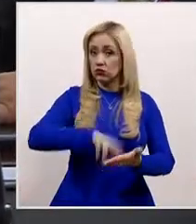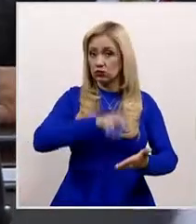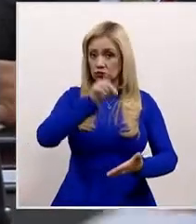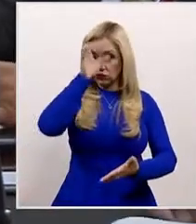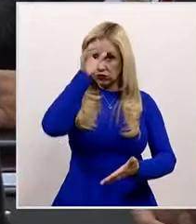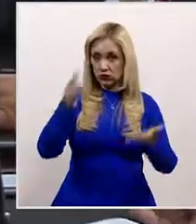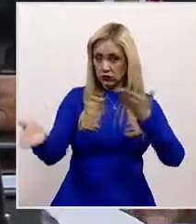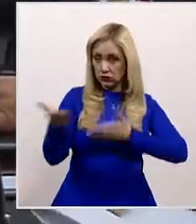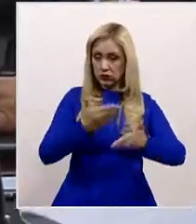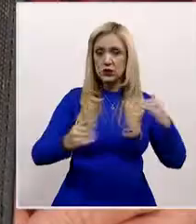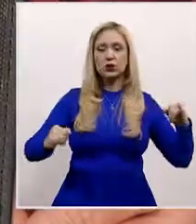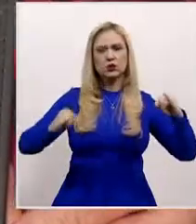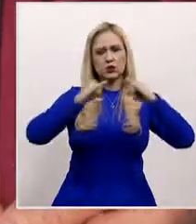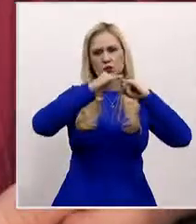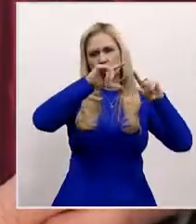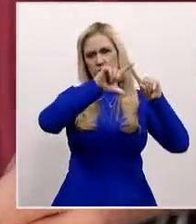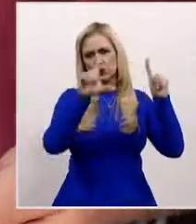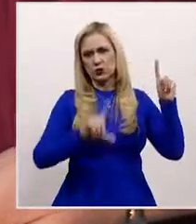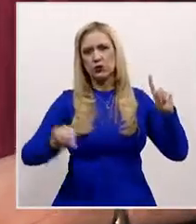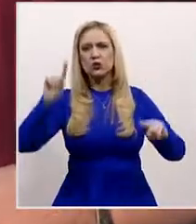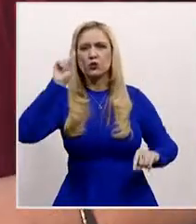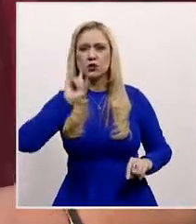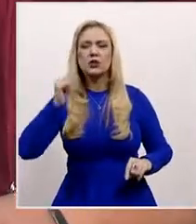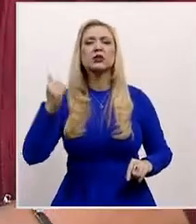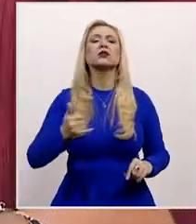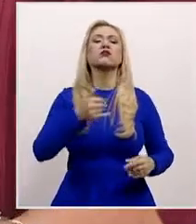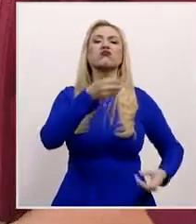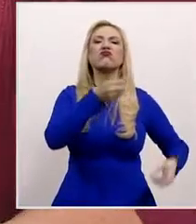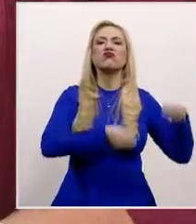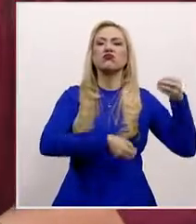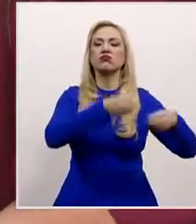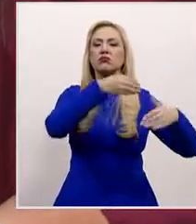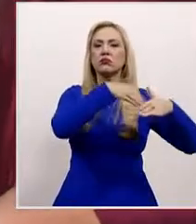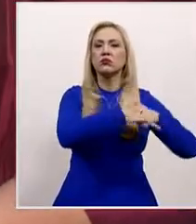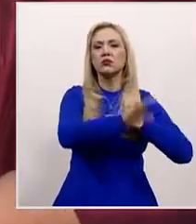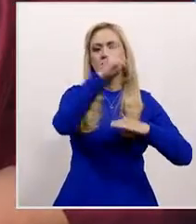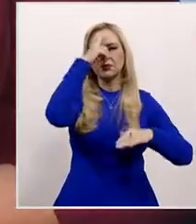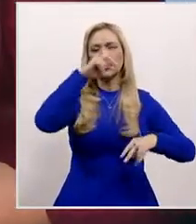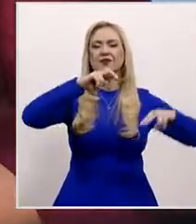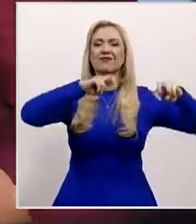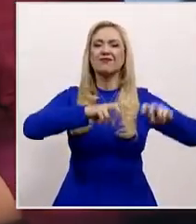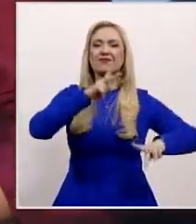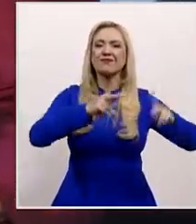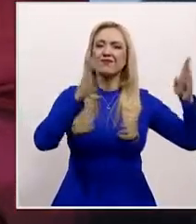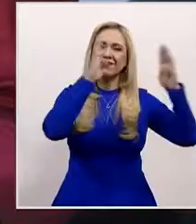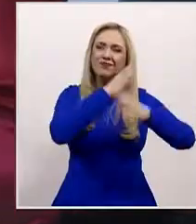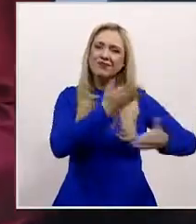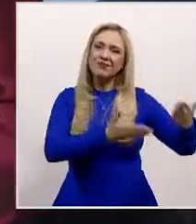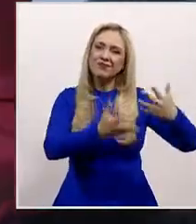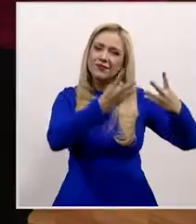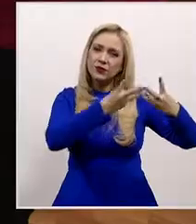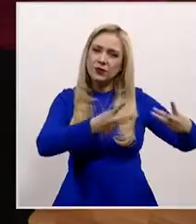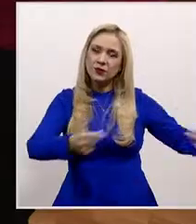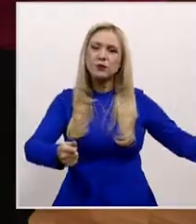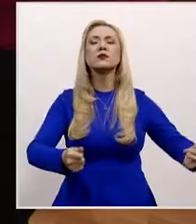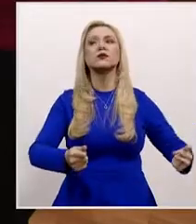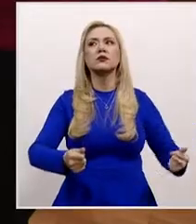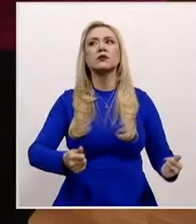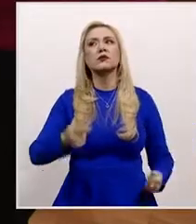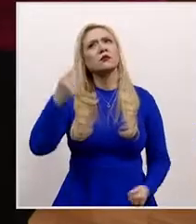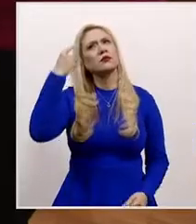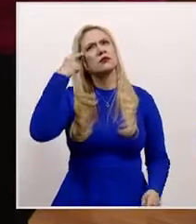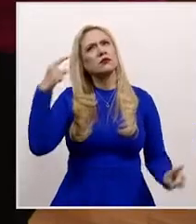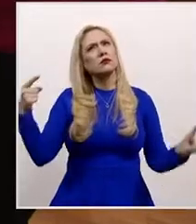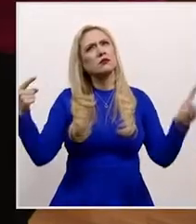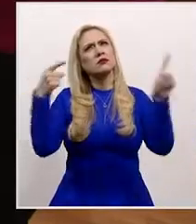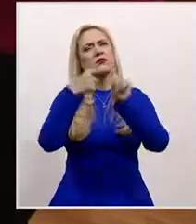entre el instituto nacional de las mujeres y el tribunal federal de conciliación y arbitraje indicó que juzgar con perspectiva de género es